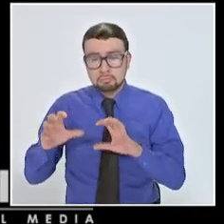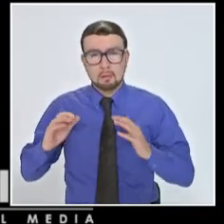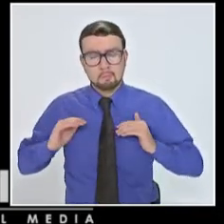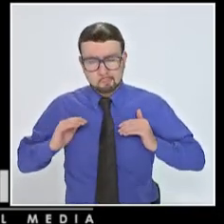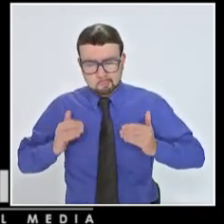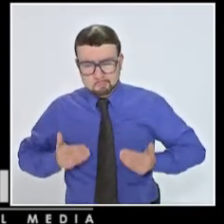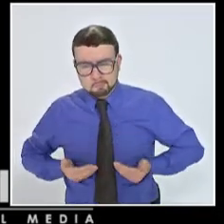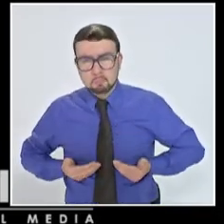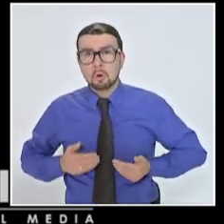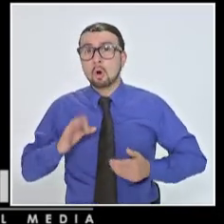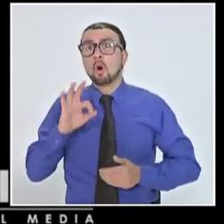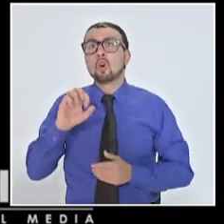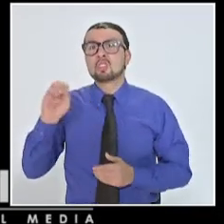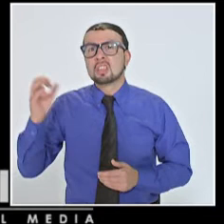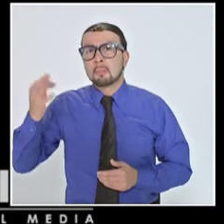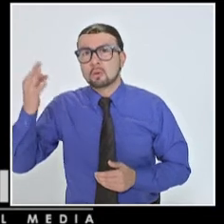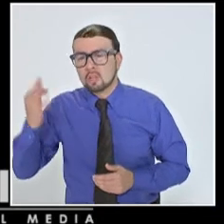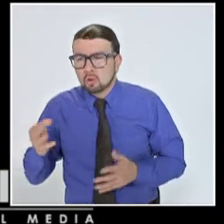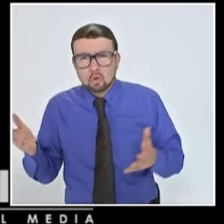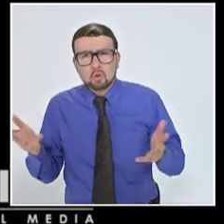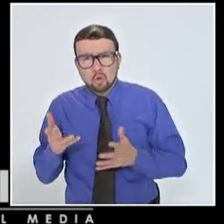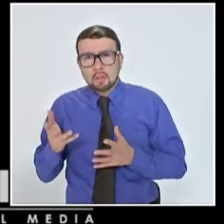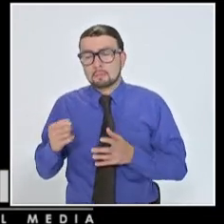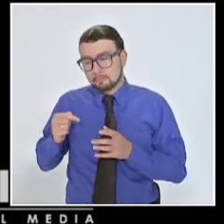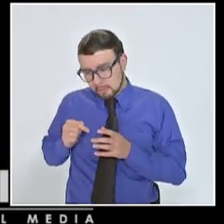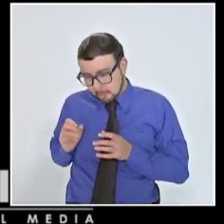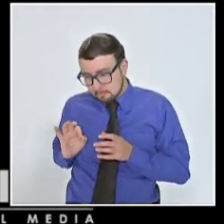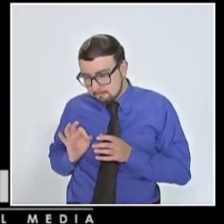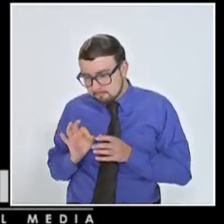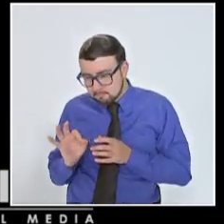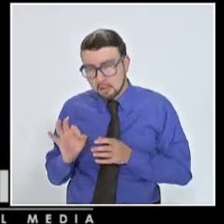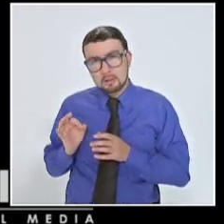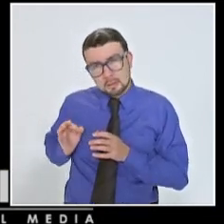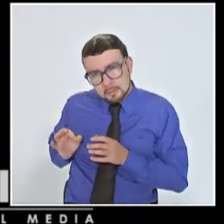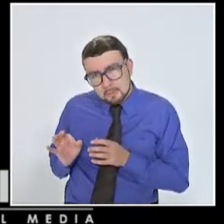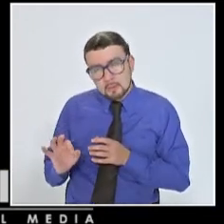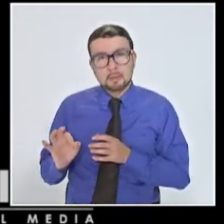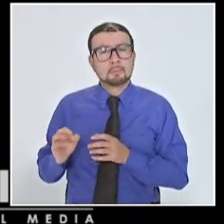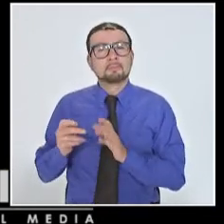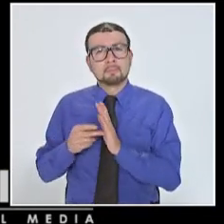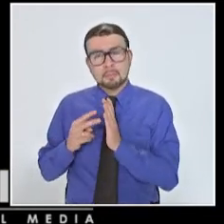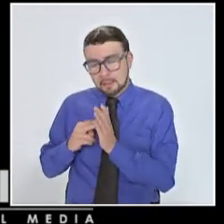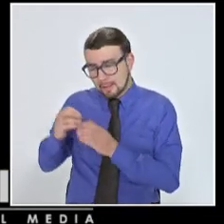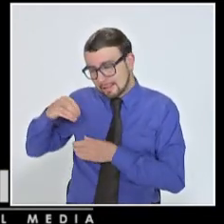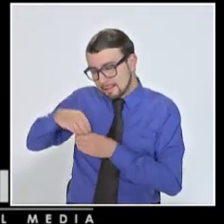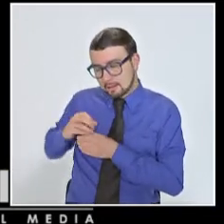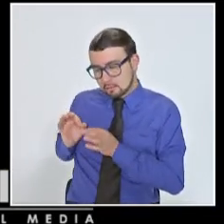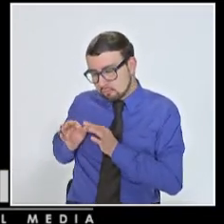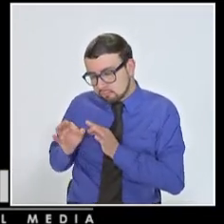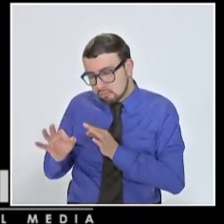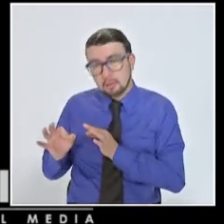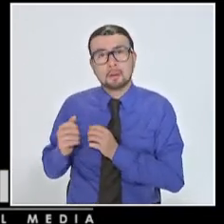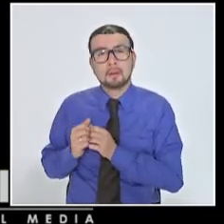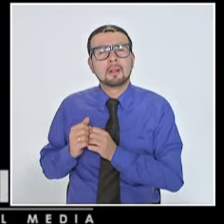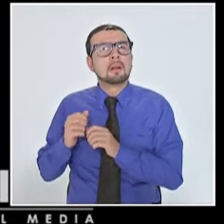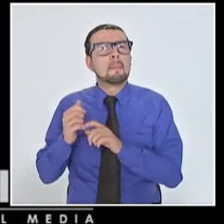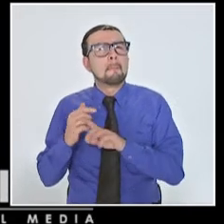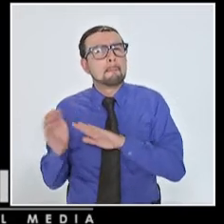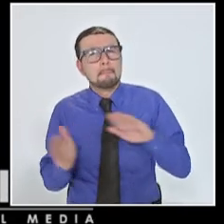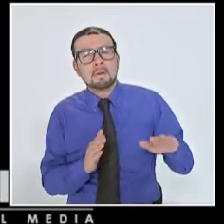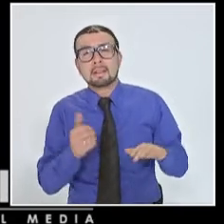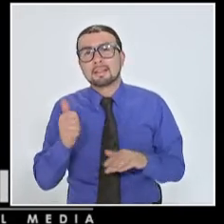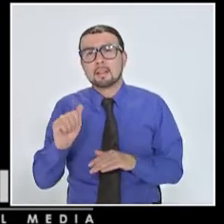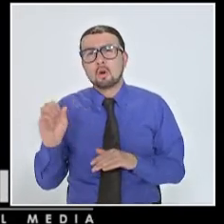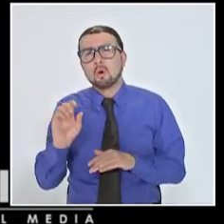casos, se genera en los conductos, o sea que es de tipo ductal. Y hay un 10 o 15% que